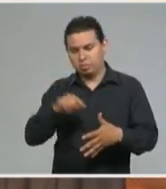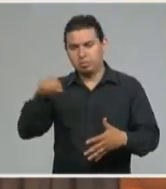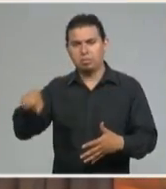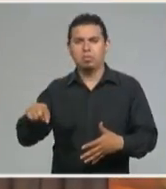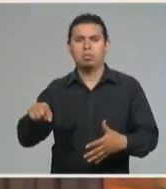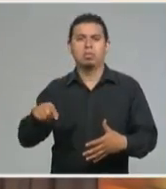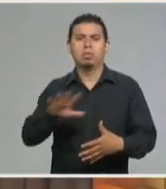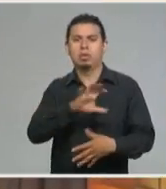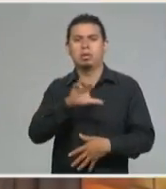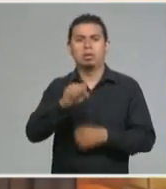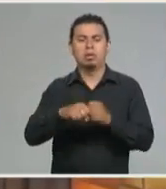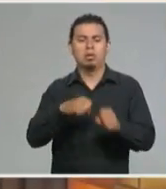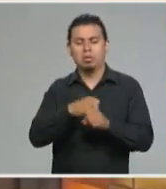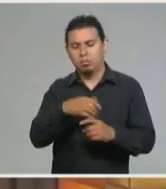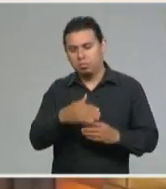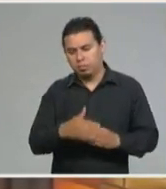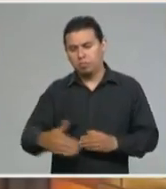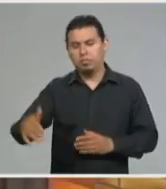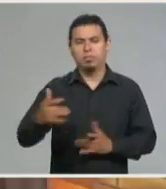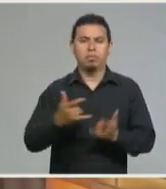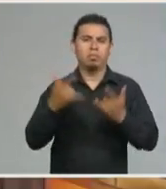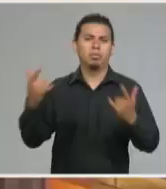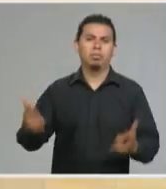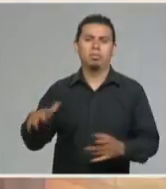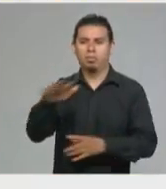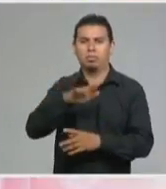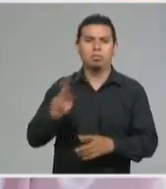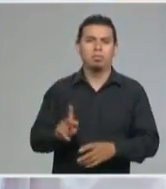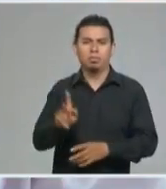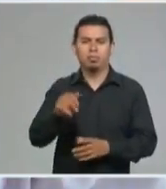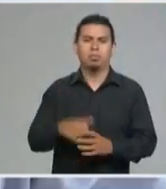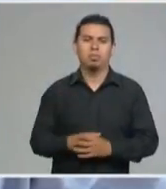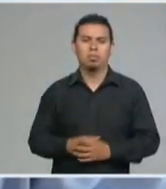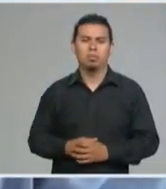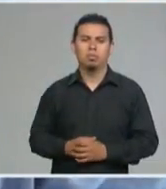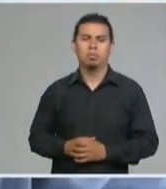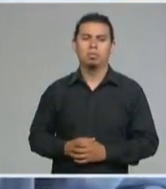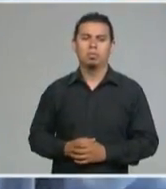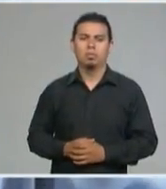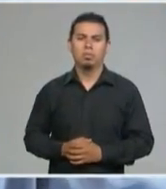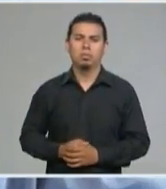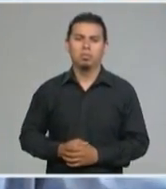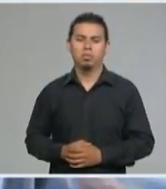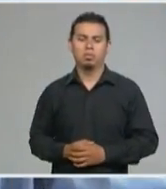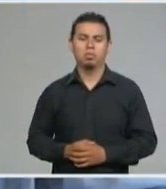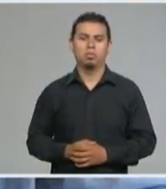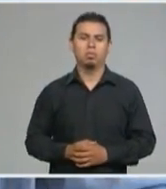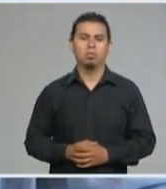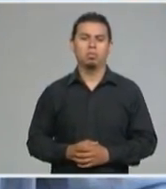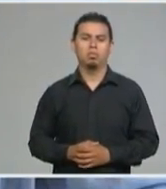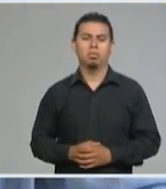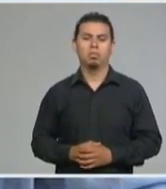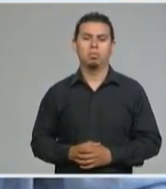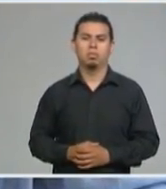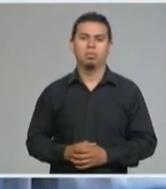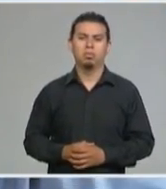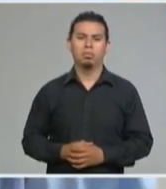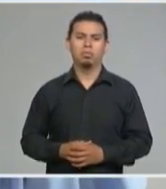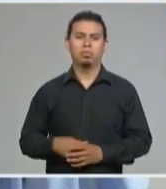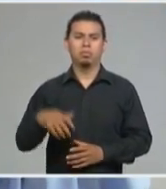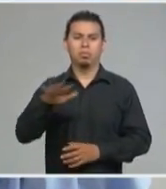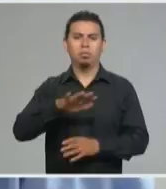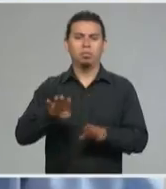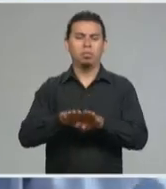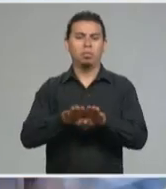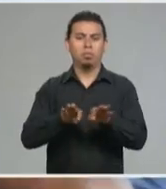representar 500 años de historia de los pueblos afromexicanos es poco. Un área, pues aunque hayan sido 500